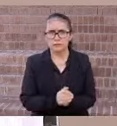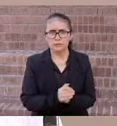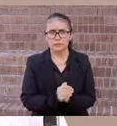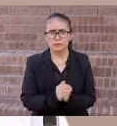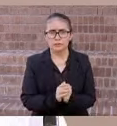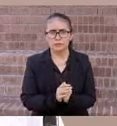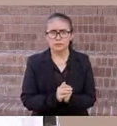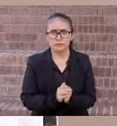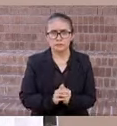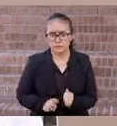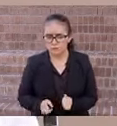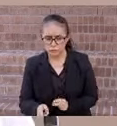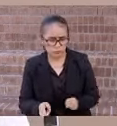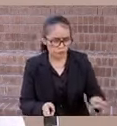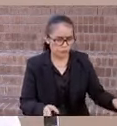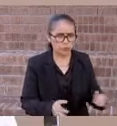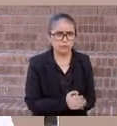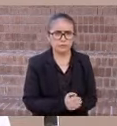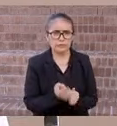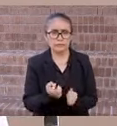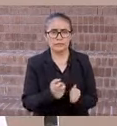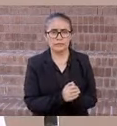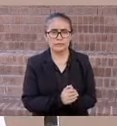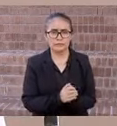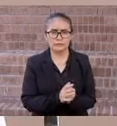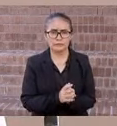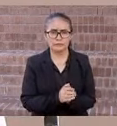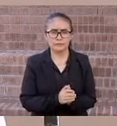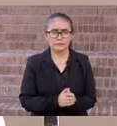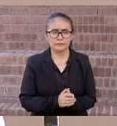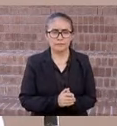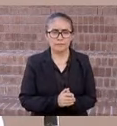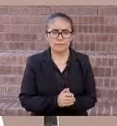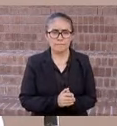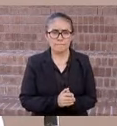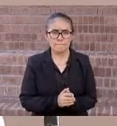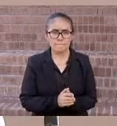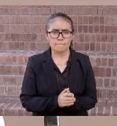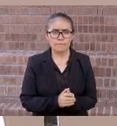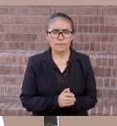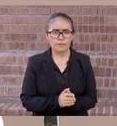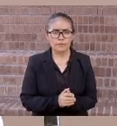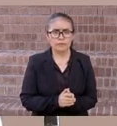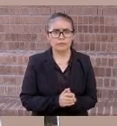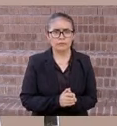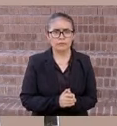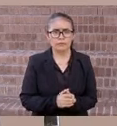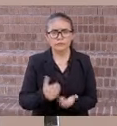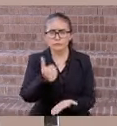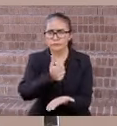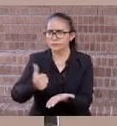por dos y estas intervenciones urbanas